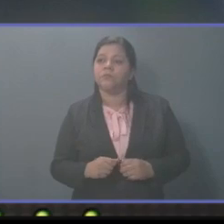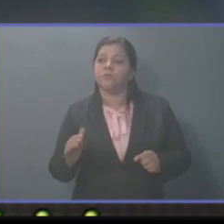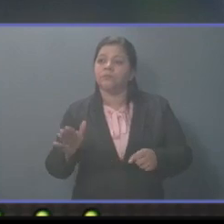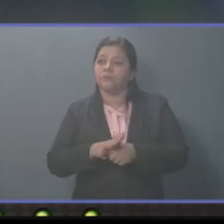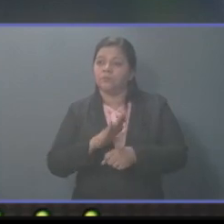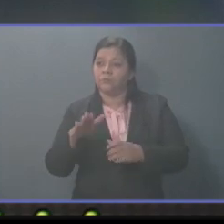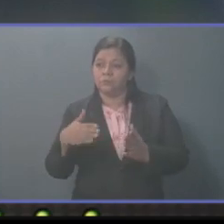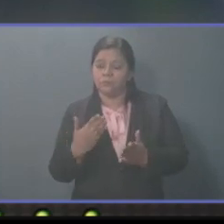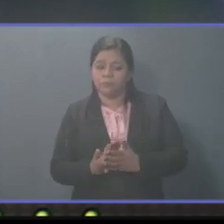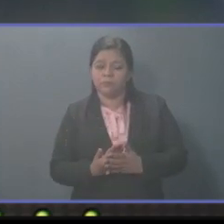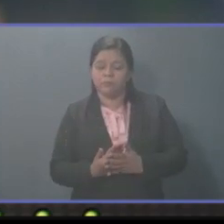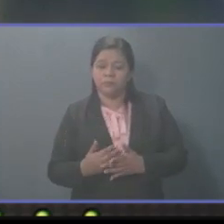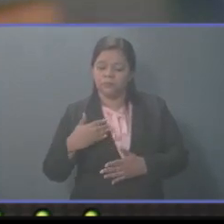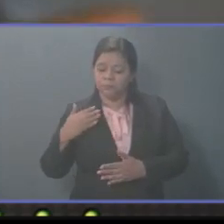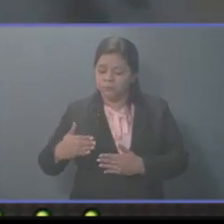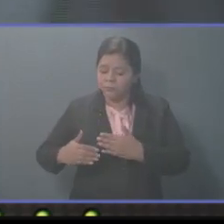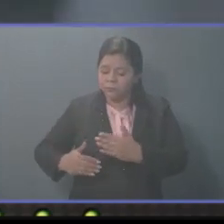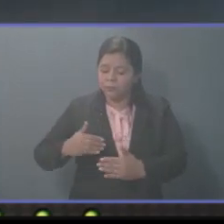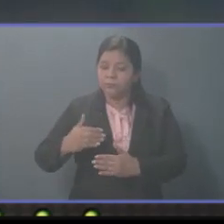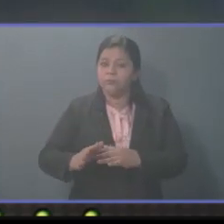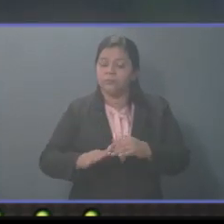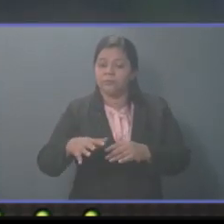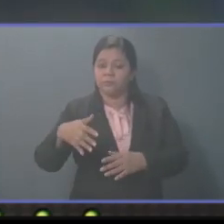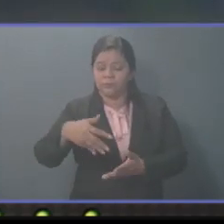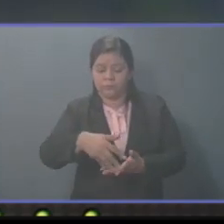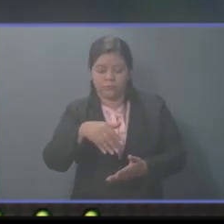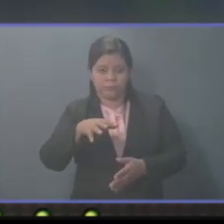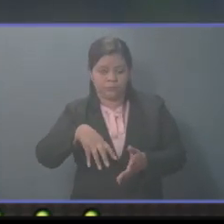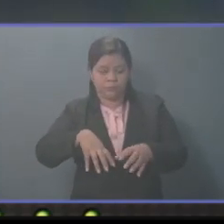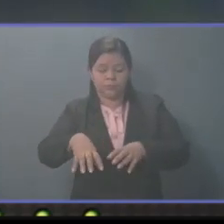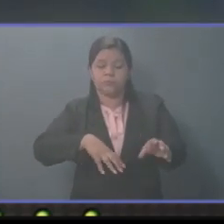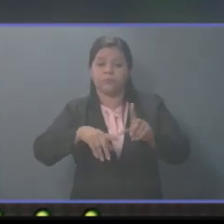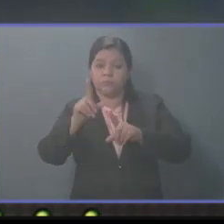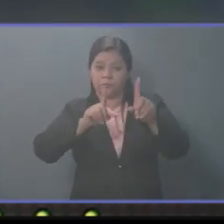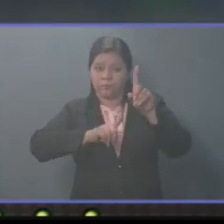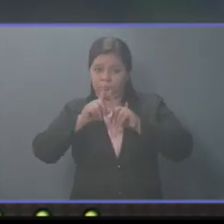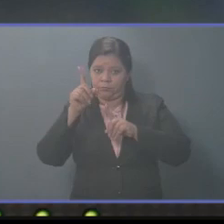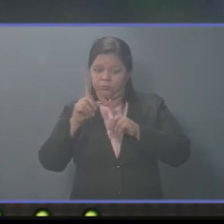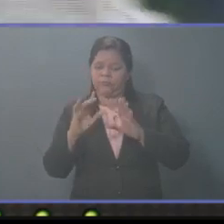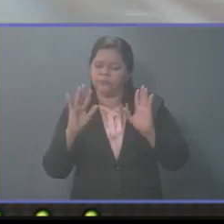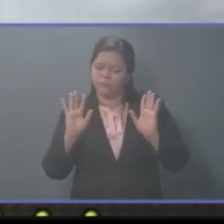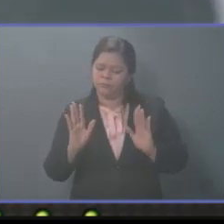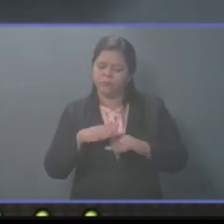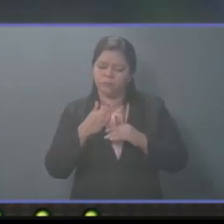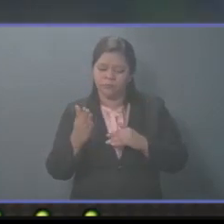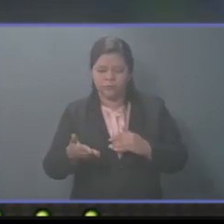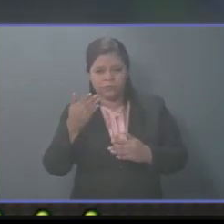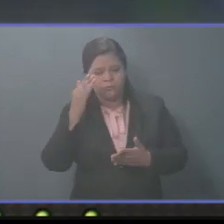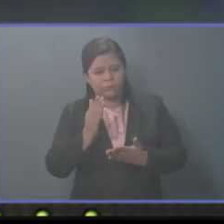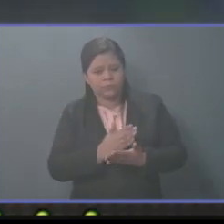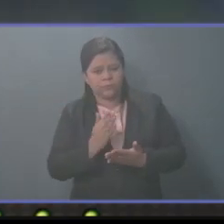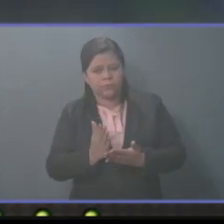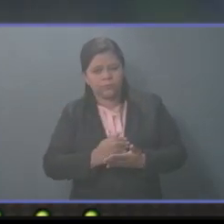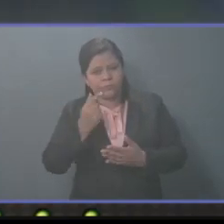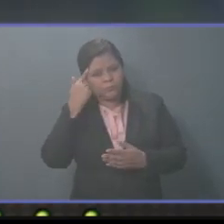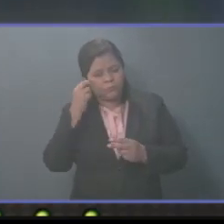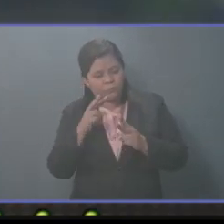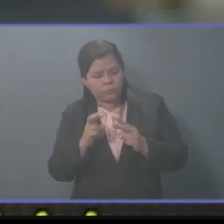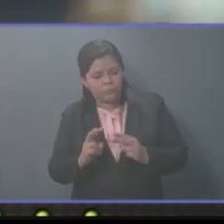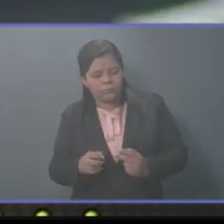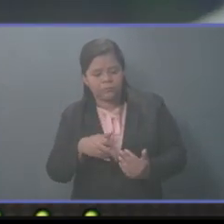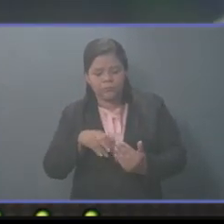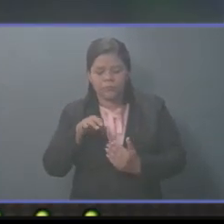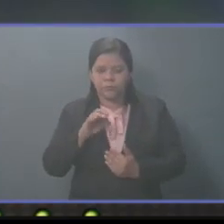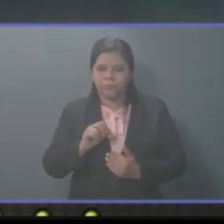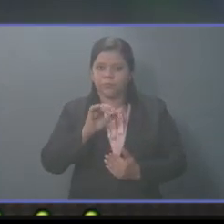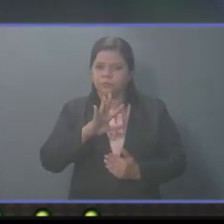integral de las generaciones santanecas. Por lo tanto, después del análisis y estudio del expediente, con base en el